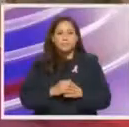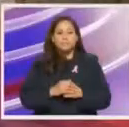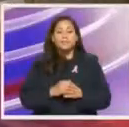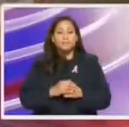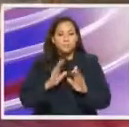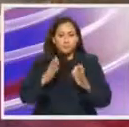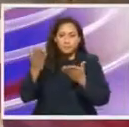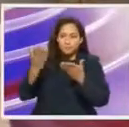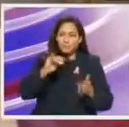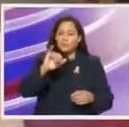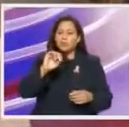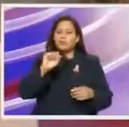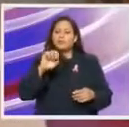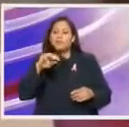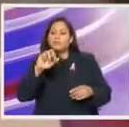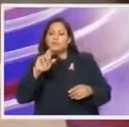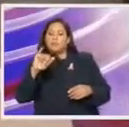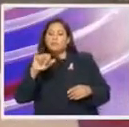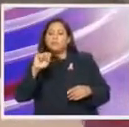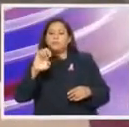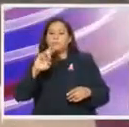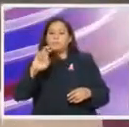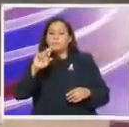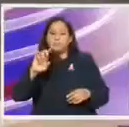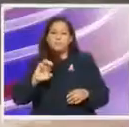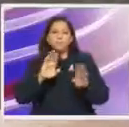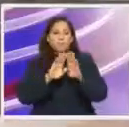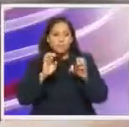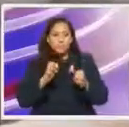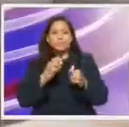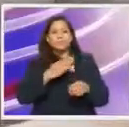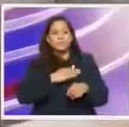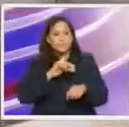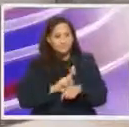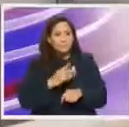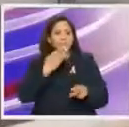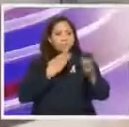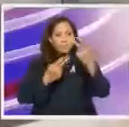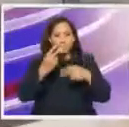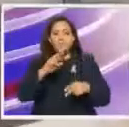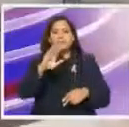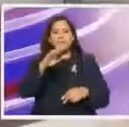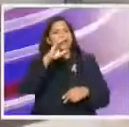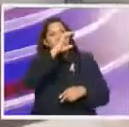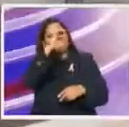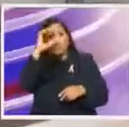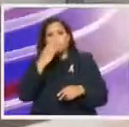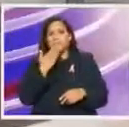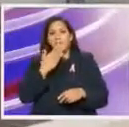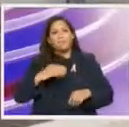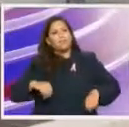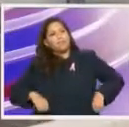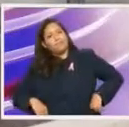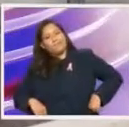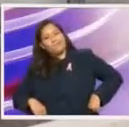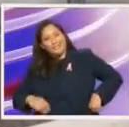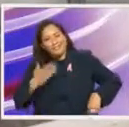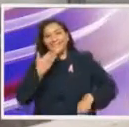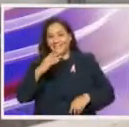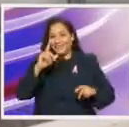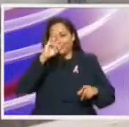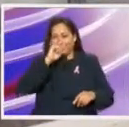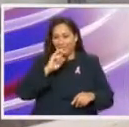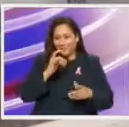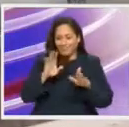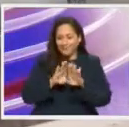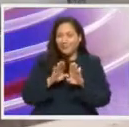Y ya está con nosotros José María Serralde. ¿Cómo estás? ¿Qué tal? ¿Cómo estás, don Roberto? Bienvenido. Buen día. Todo. Oye, buena foto, buena imagen. Sí.